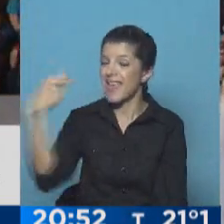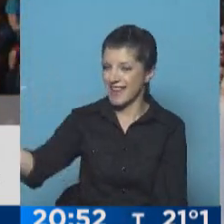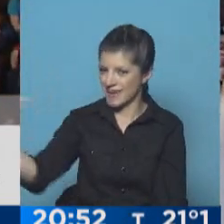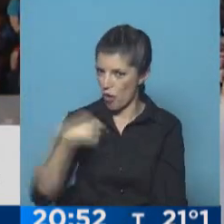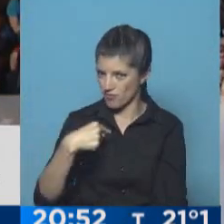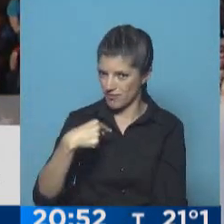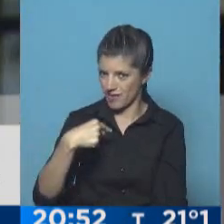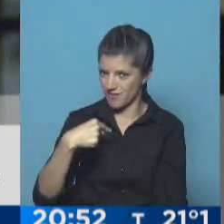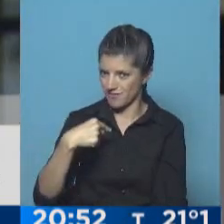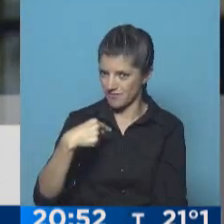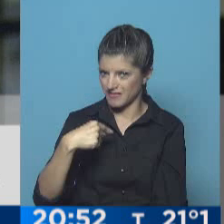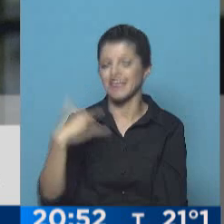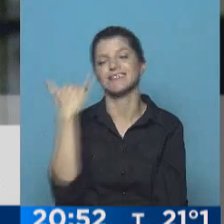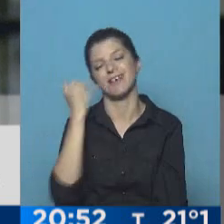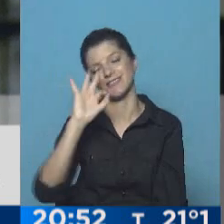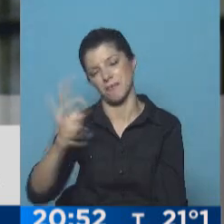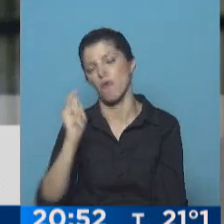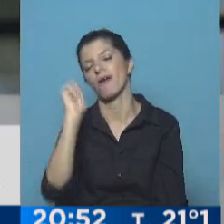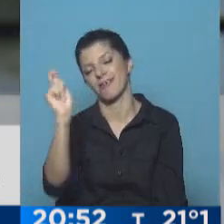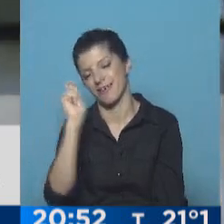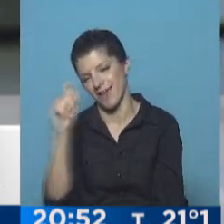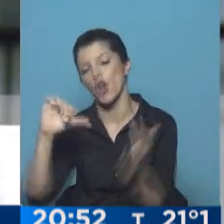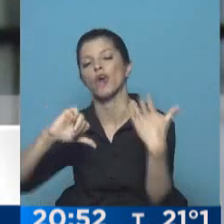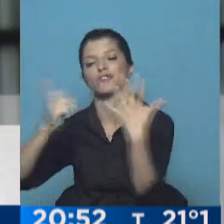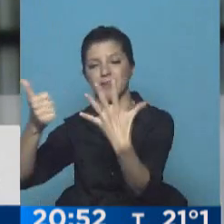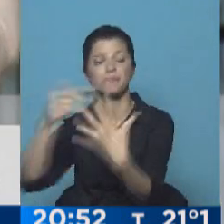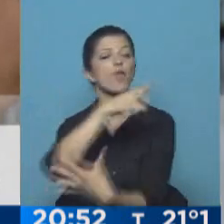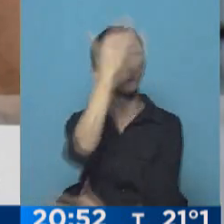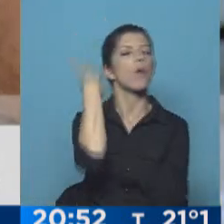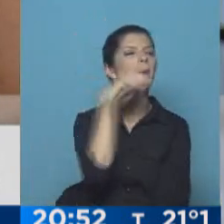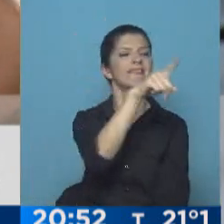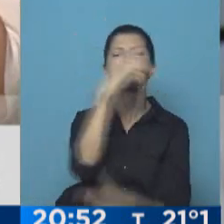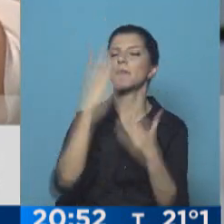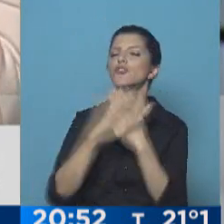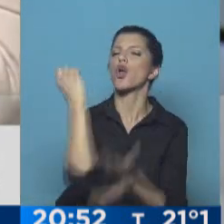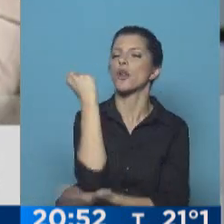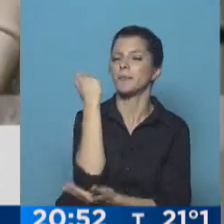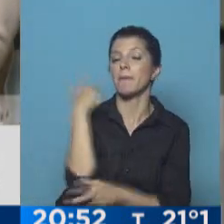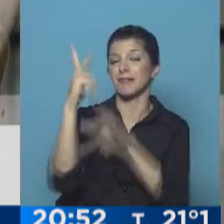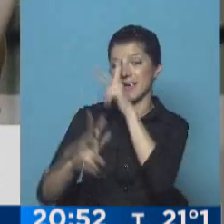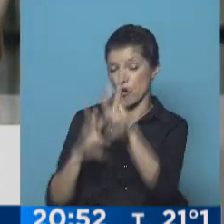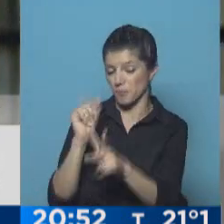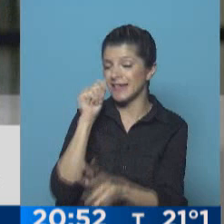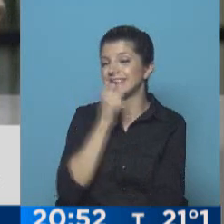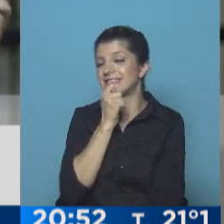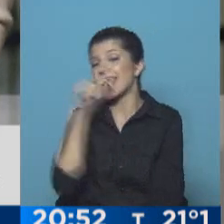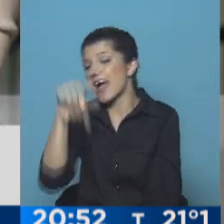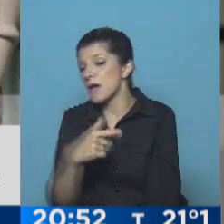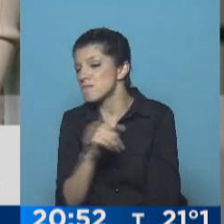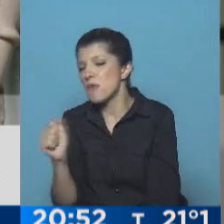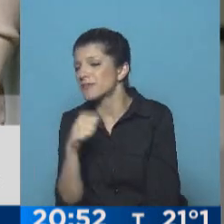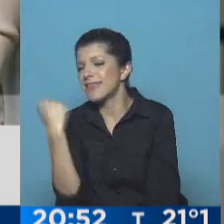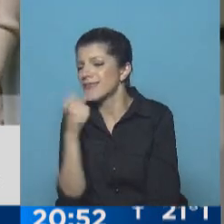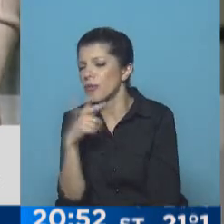negativos y ya sabemos de Quiénes como decía kich el otro día importante Por qué